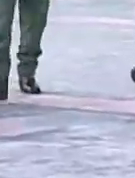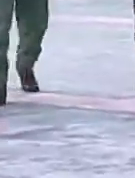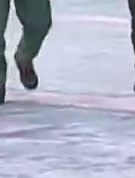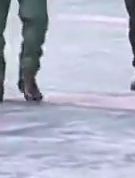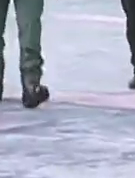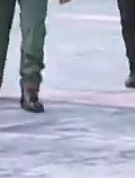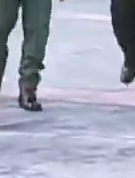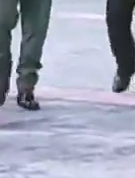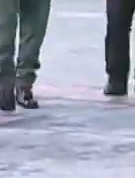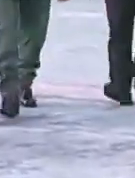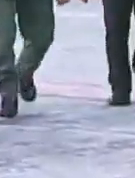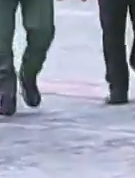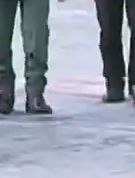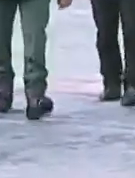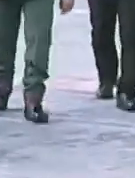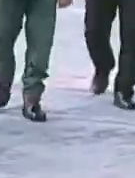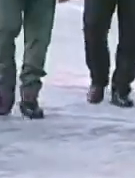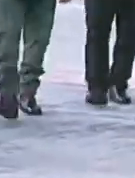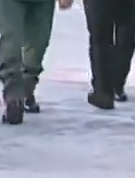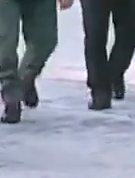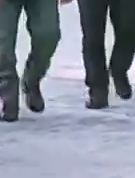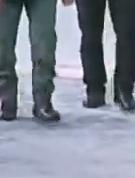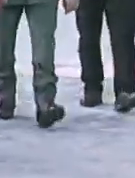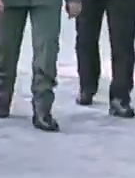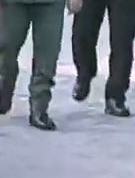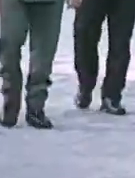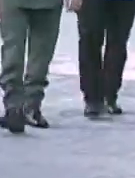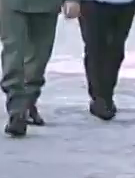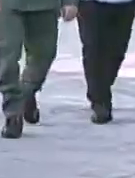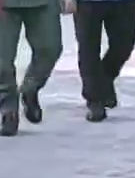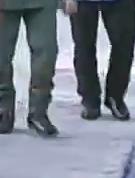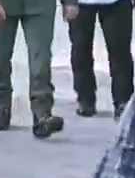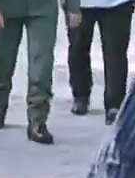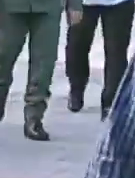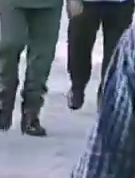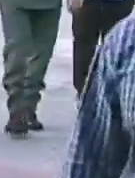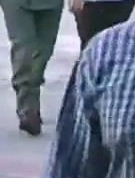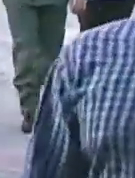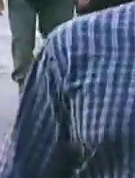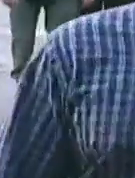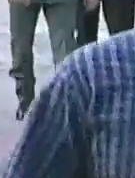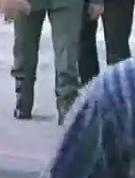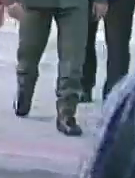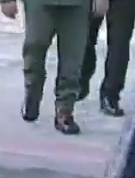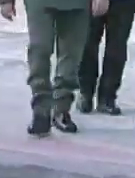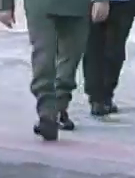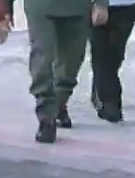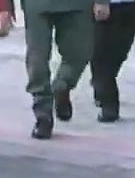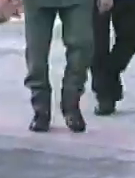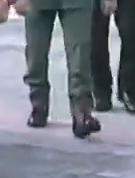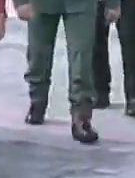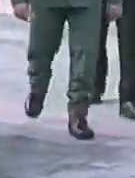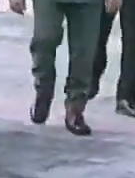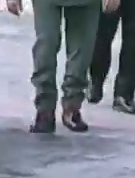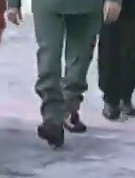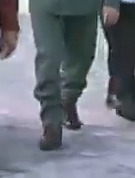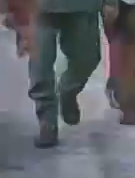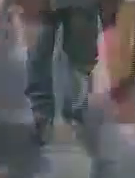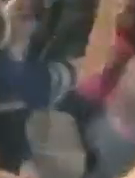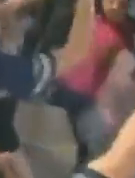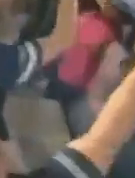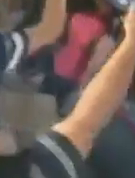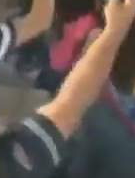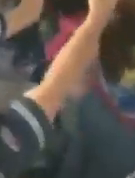también la vicepresidenta ejecutiva de la República, la doctora Delcy Rodríguez. La